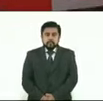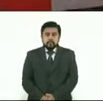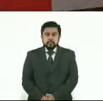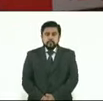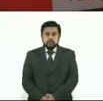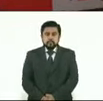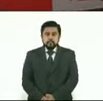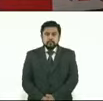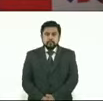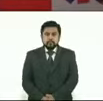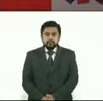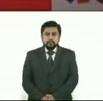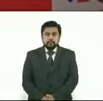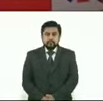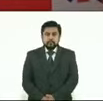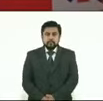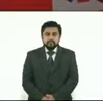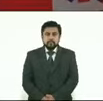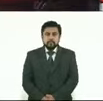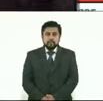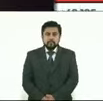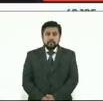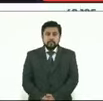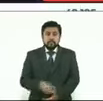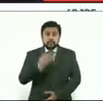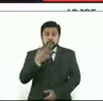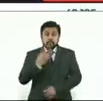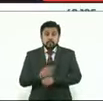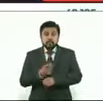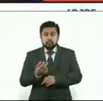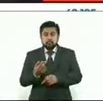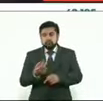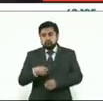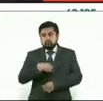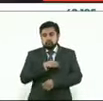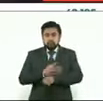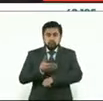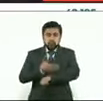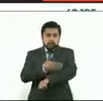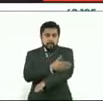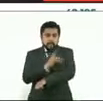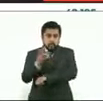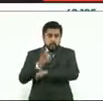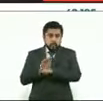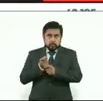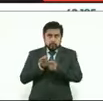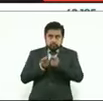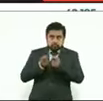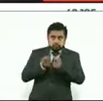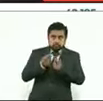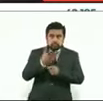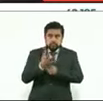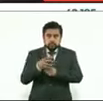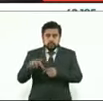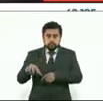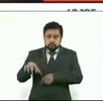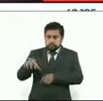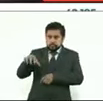Muy bien, a nuestros compañeros operadores de los drones, recordarles que en 4 minutos